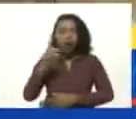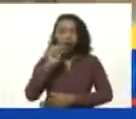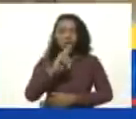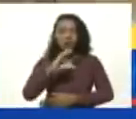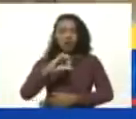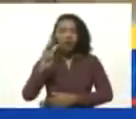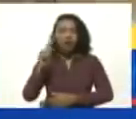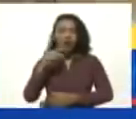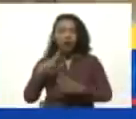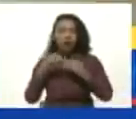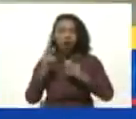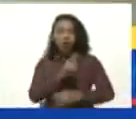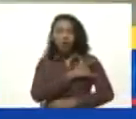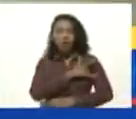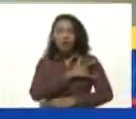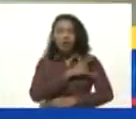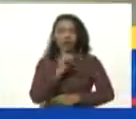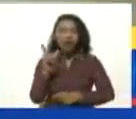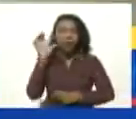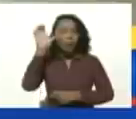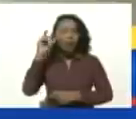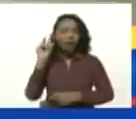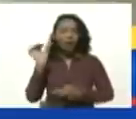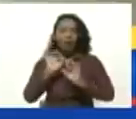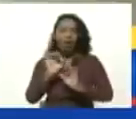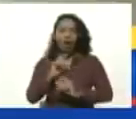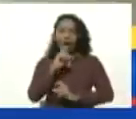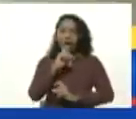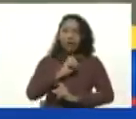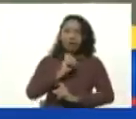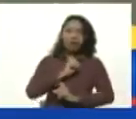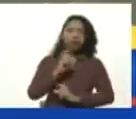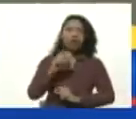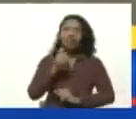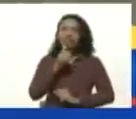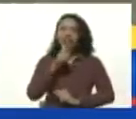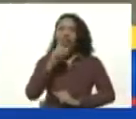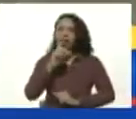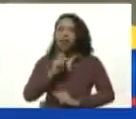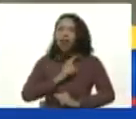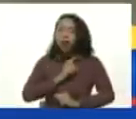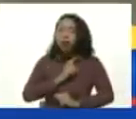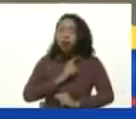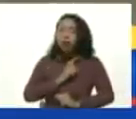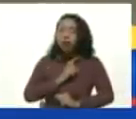por todas las universidades del país. Nadie se ponga celoso. Quien se ponga celoso,